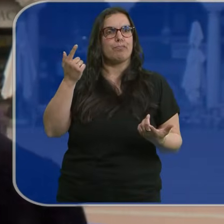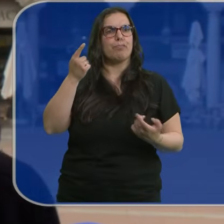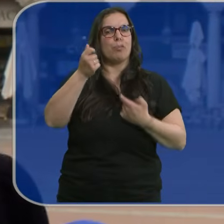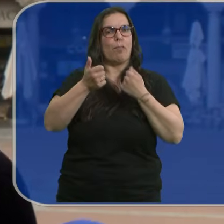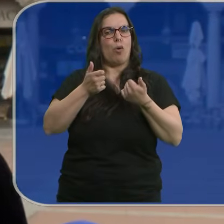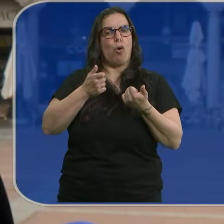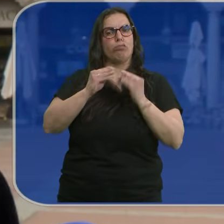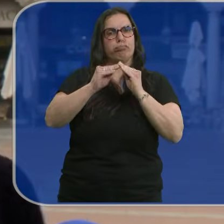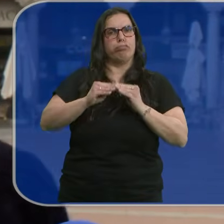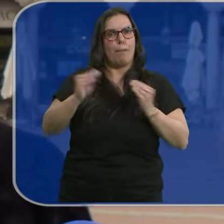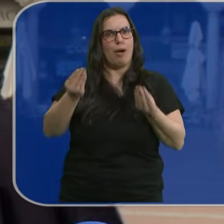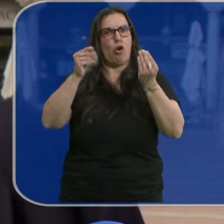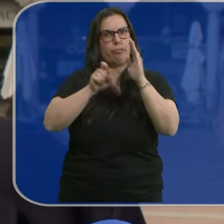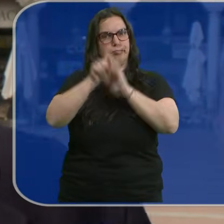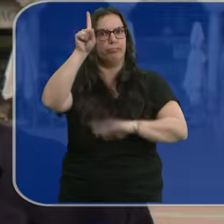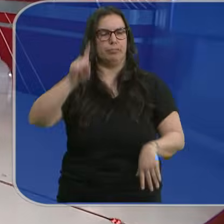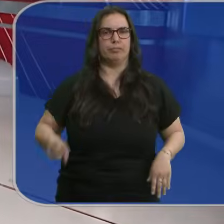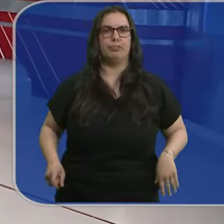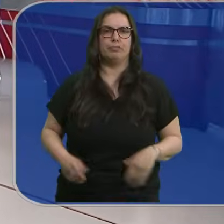desarrollando cada vez mejor.